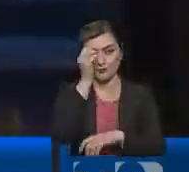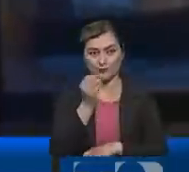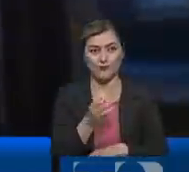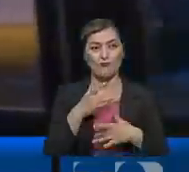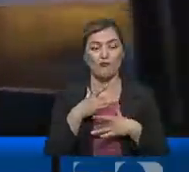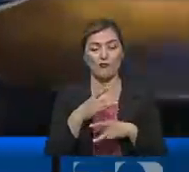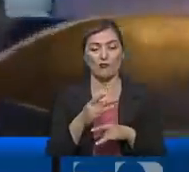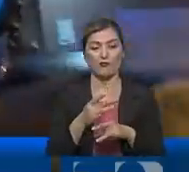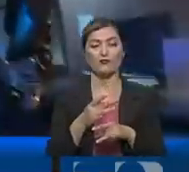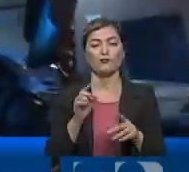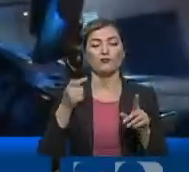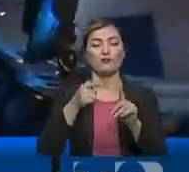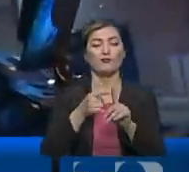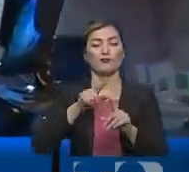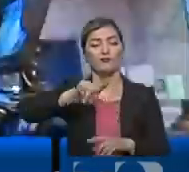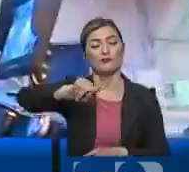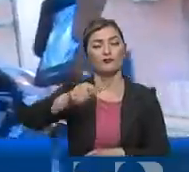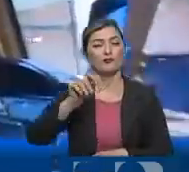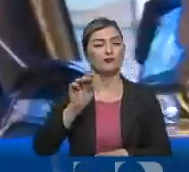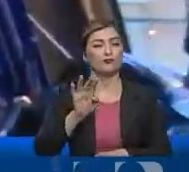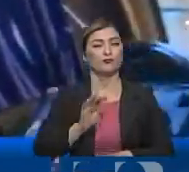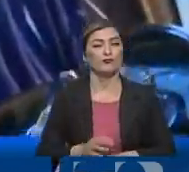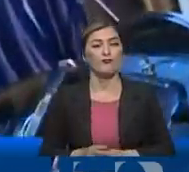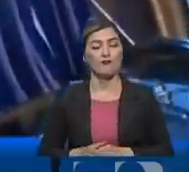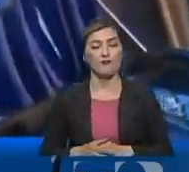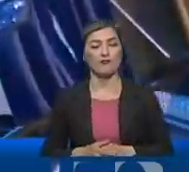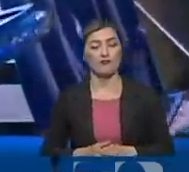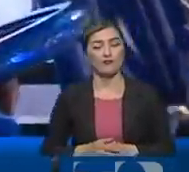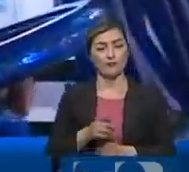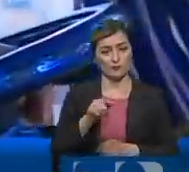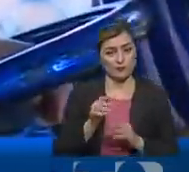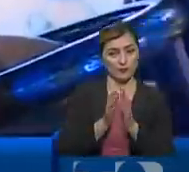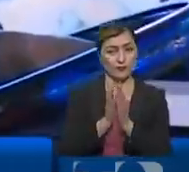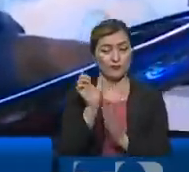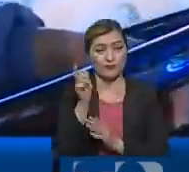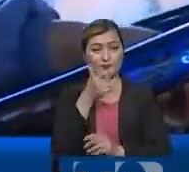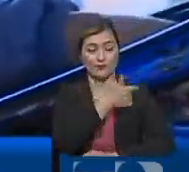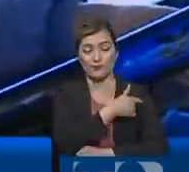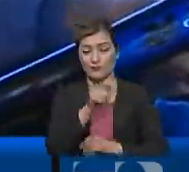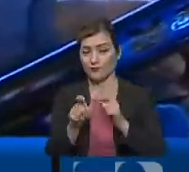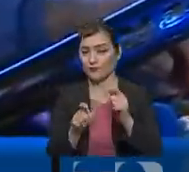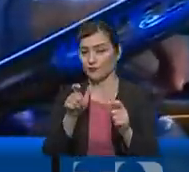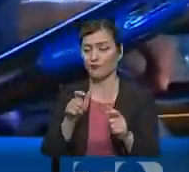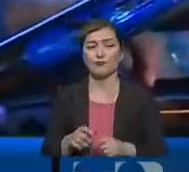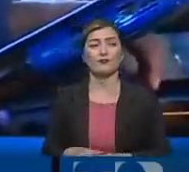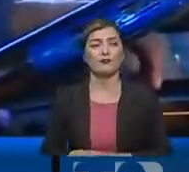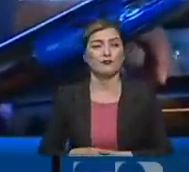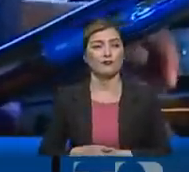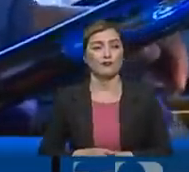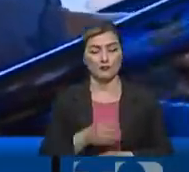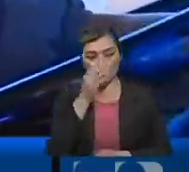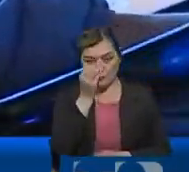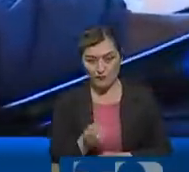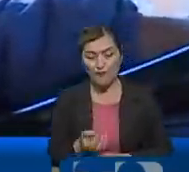gusto, estamos en vivo para Teleamazonas. Coméntenos, ¿están ustedes ya solicitando el carnet de vacunación a los usuarios del transporte público?